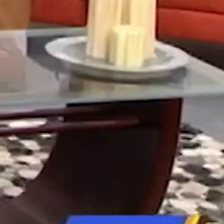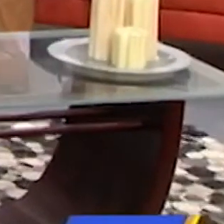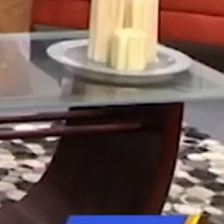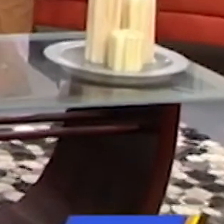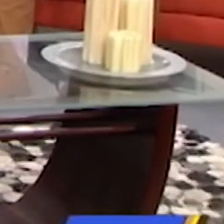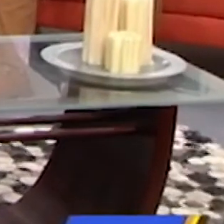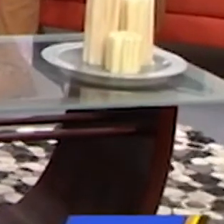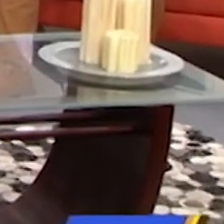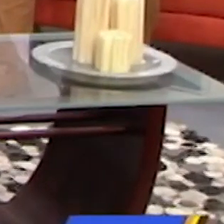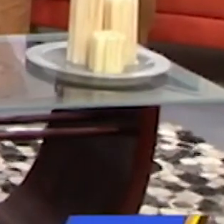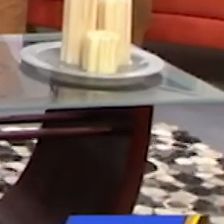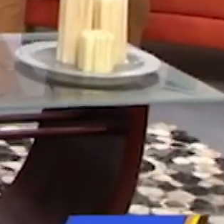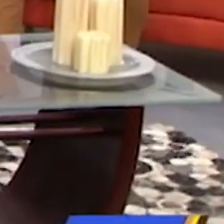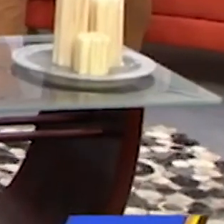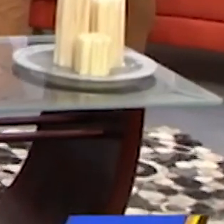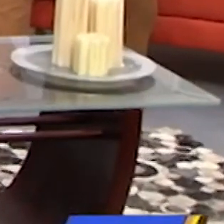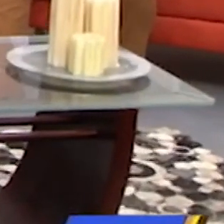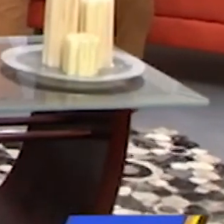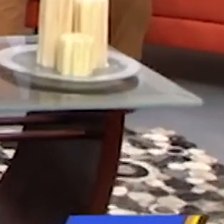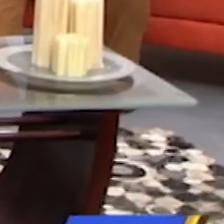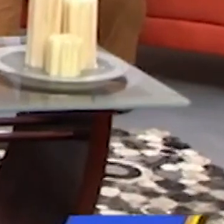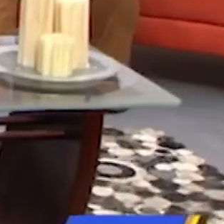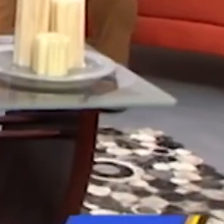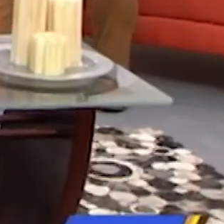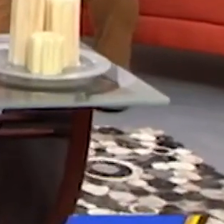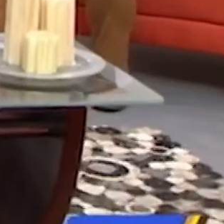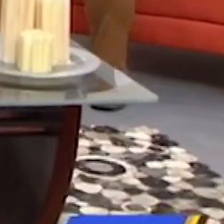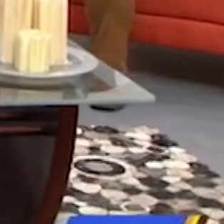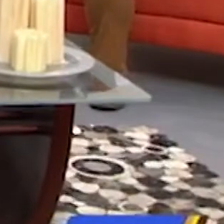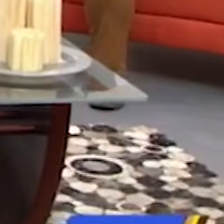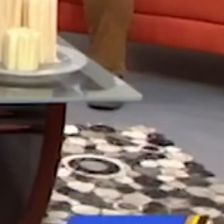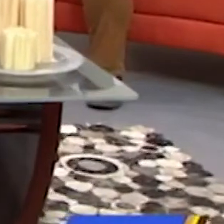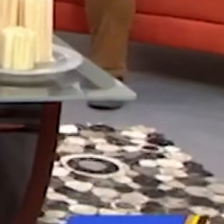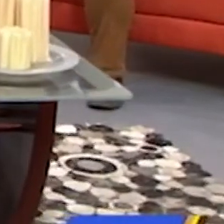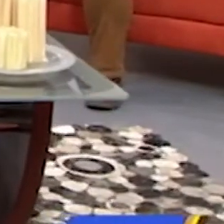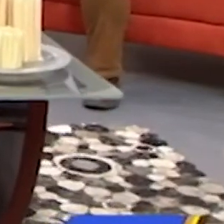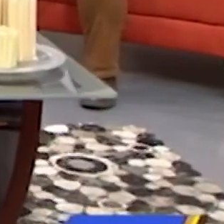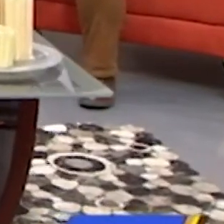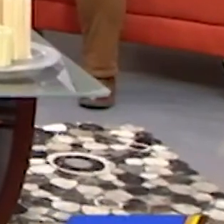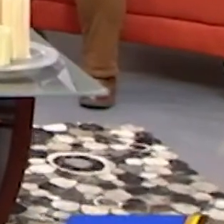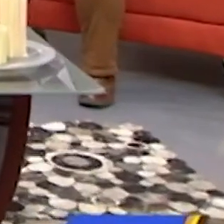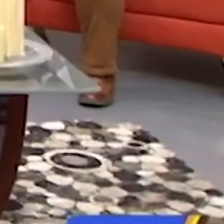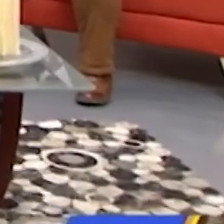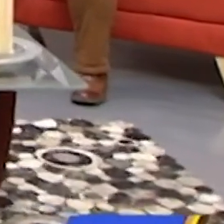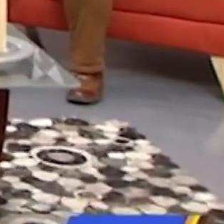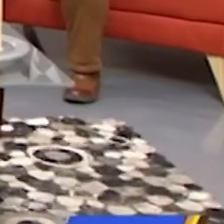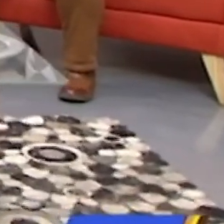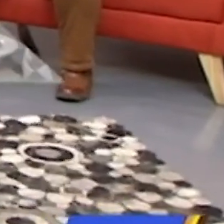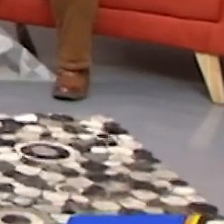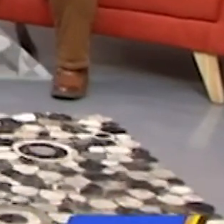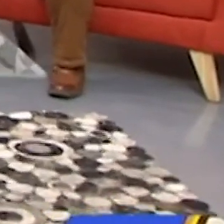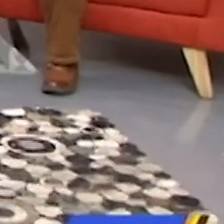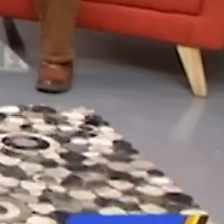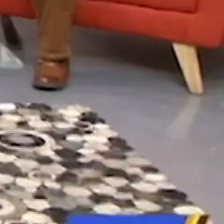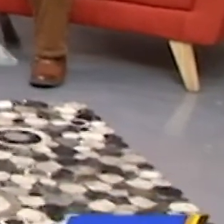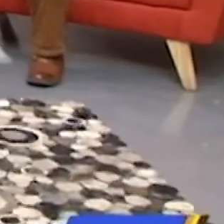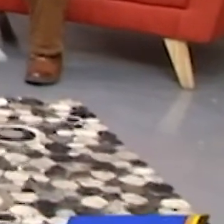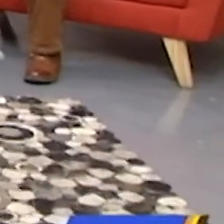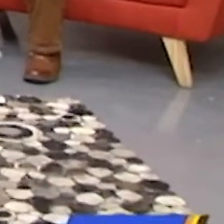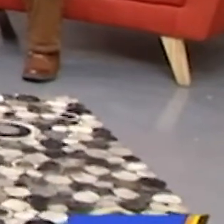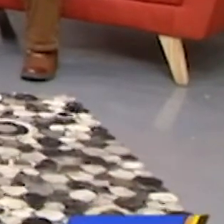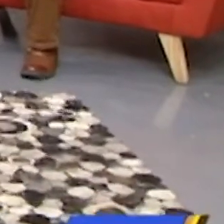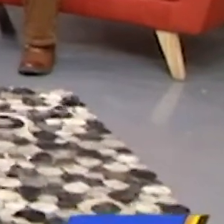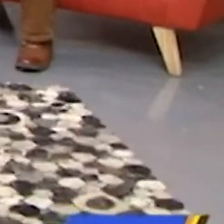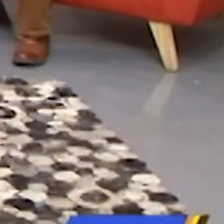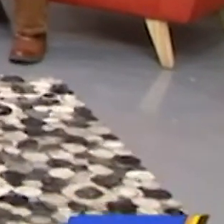querida. El hecho de que estemos enfrentando una pandemia no nos impide de poder hacer actividad